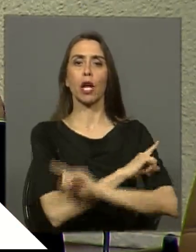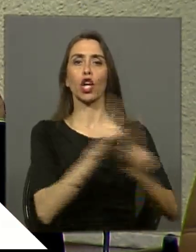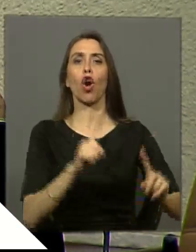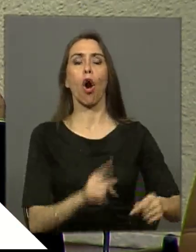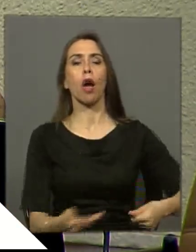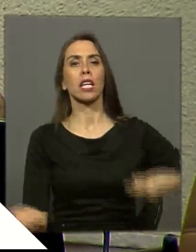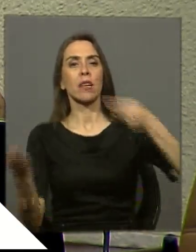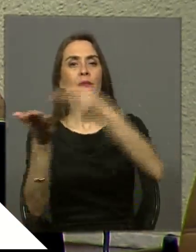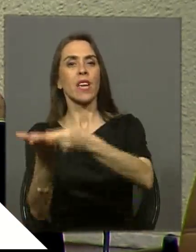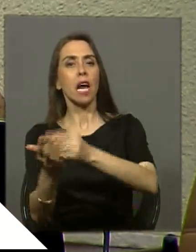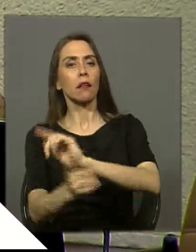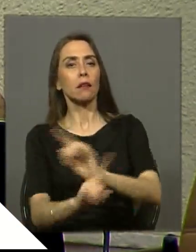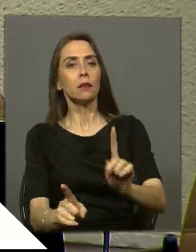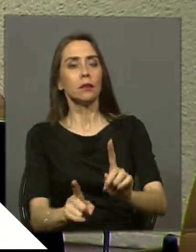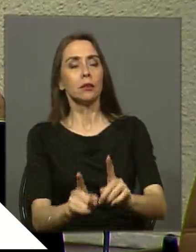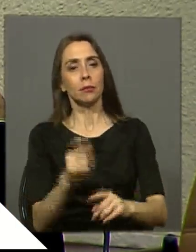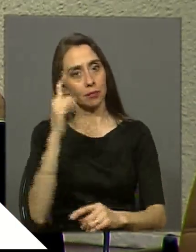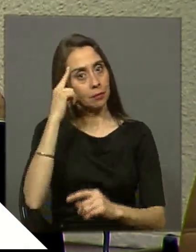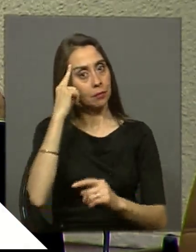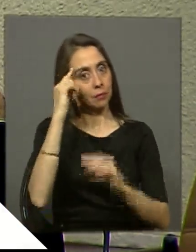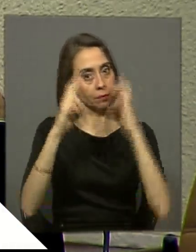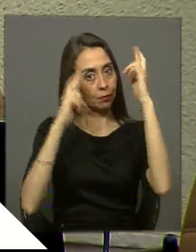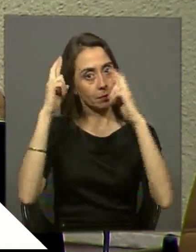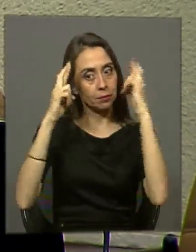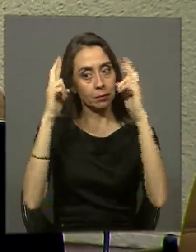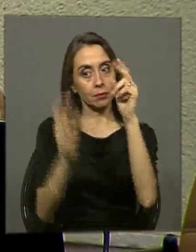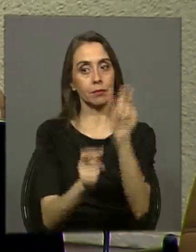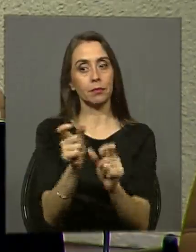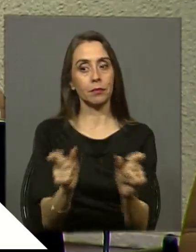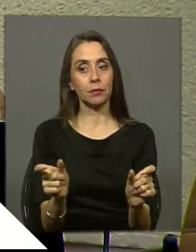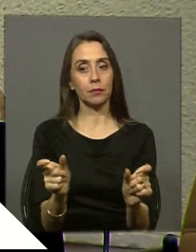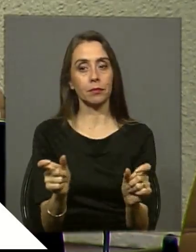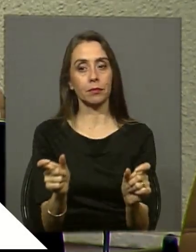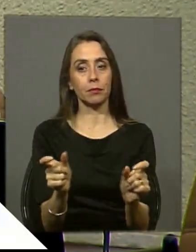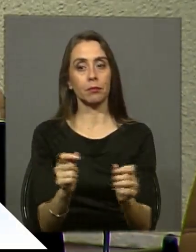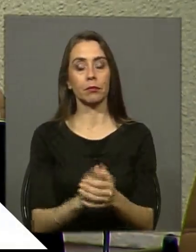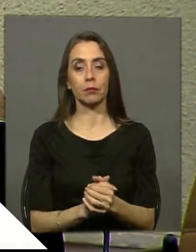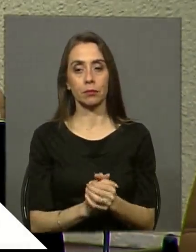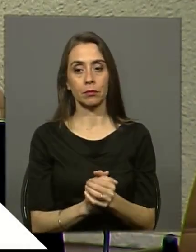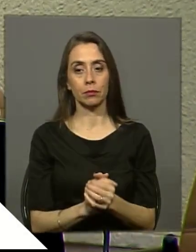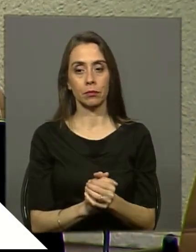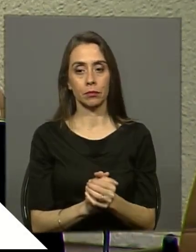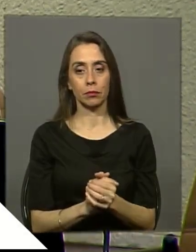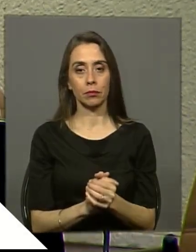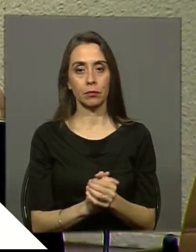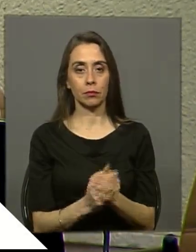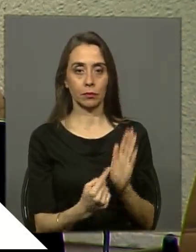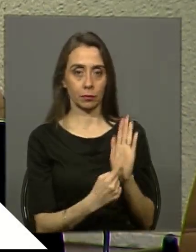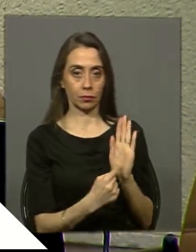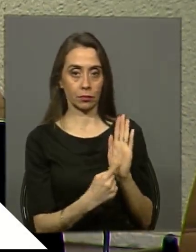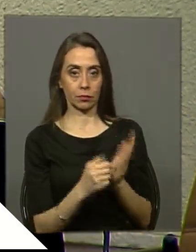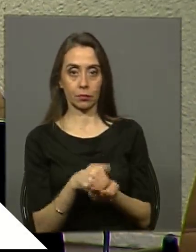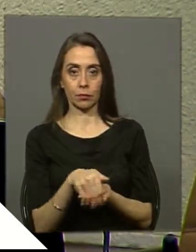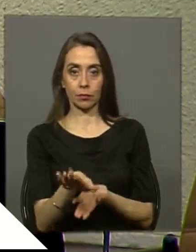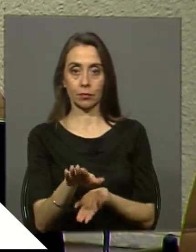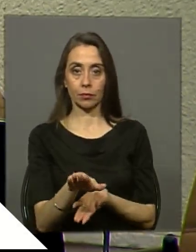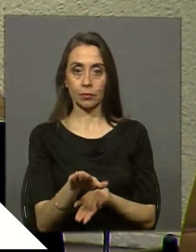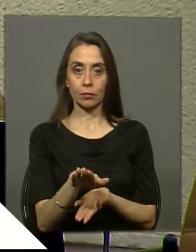por favor a reflexionar en esto porque francamente si este punto es rechazado